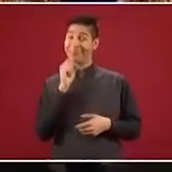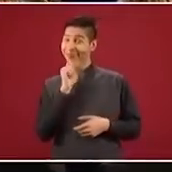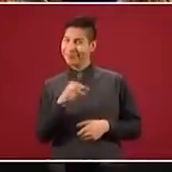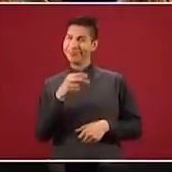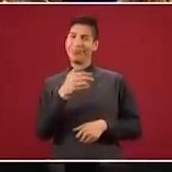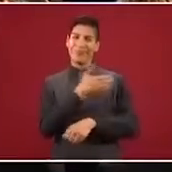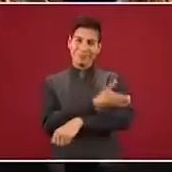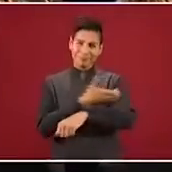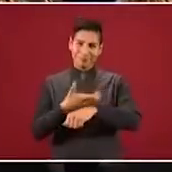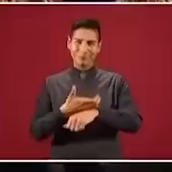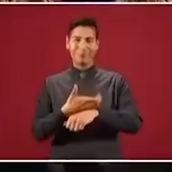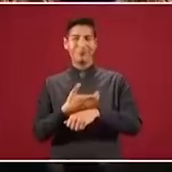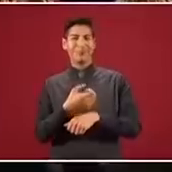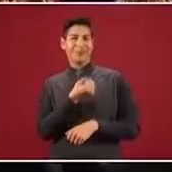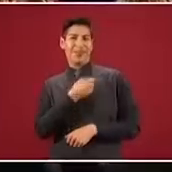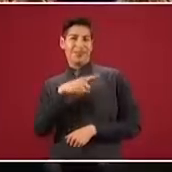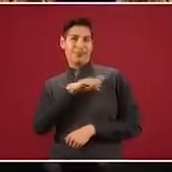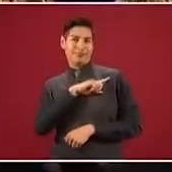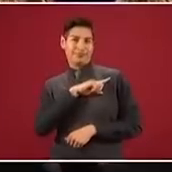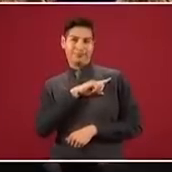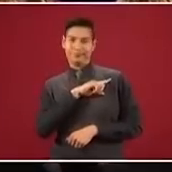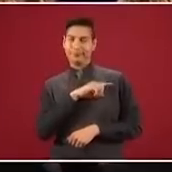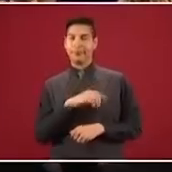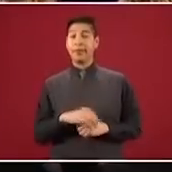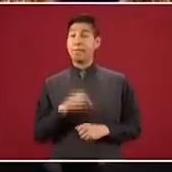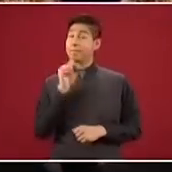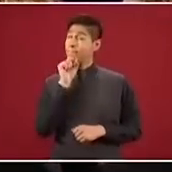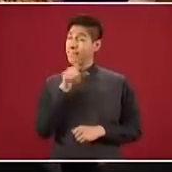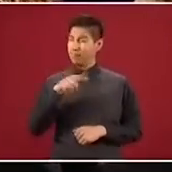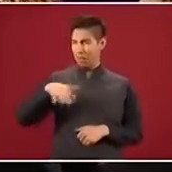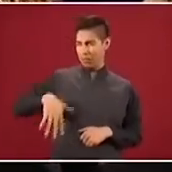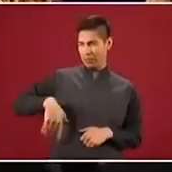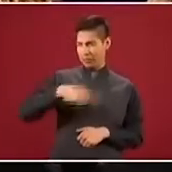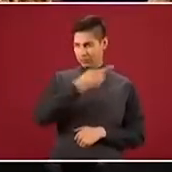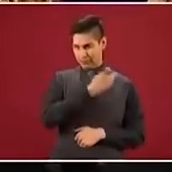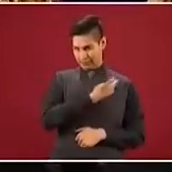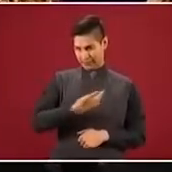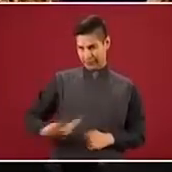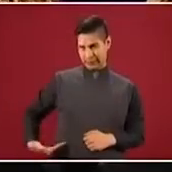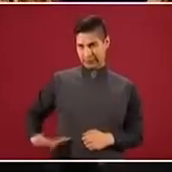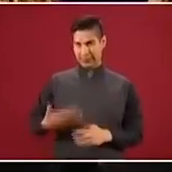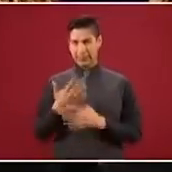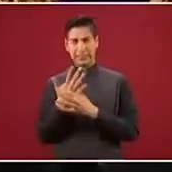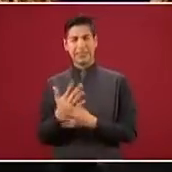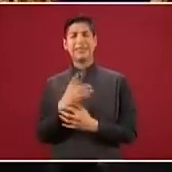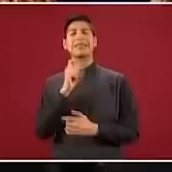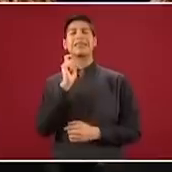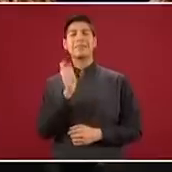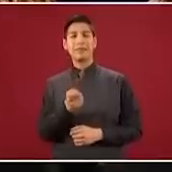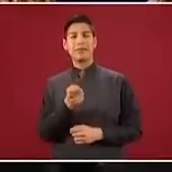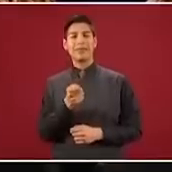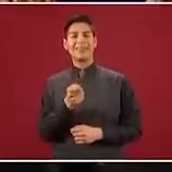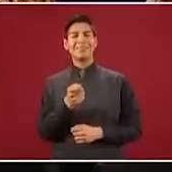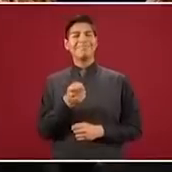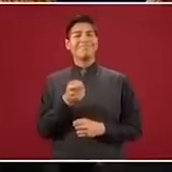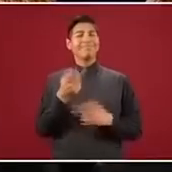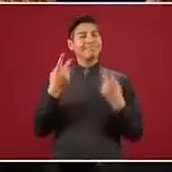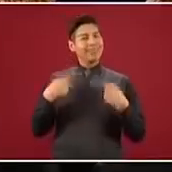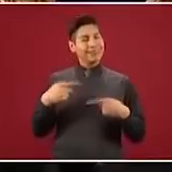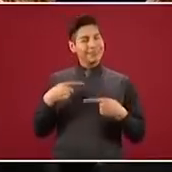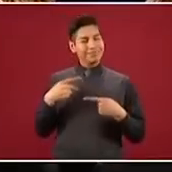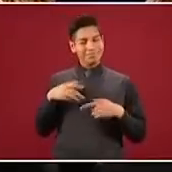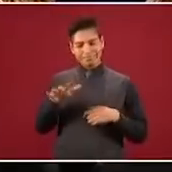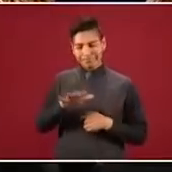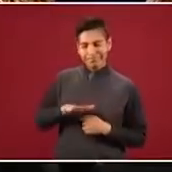salud. Como ha anunciado el presidente, nos interesa mucho que la población conozca de